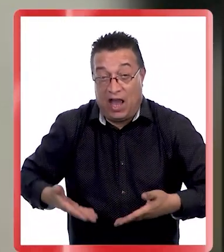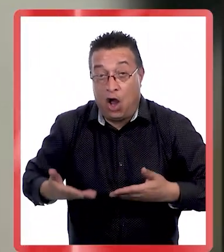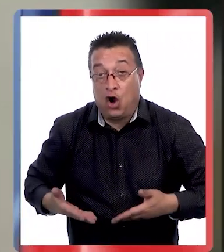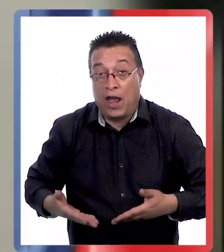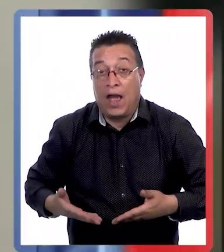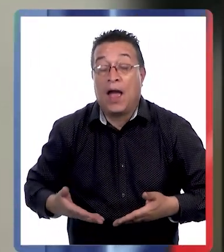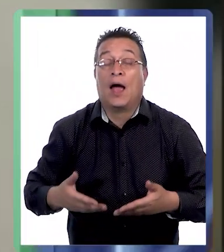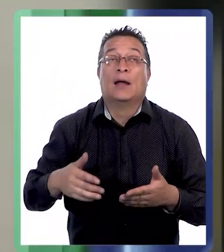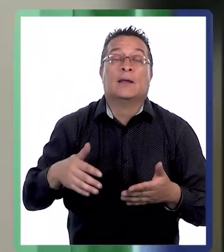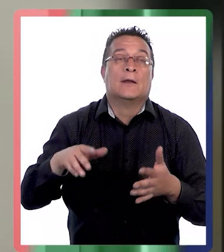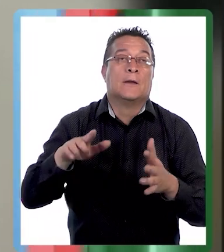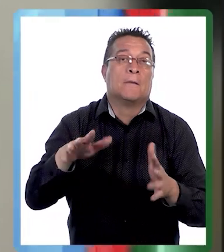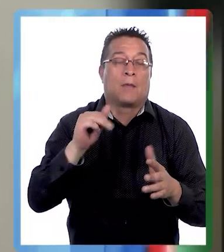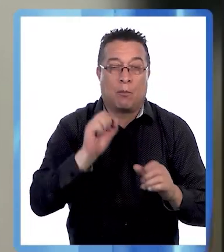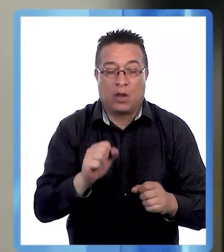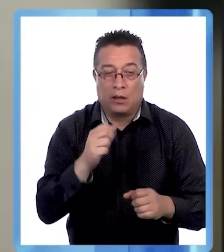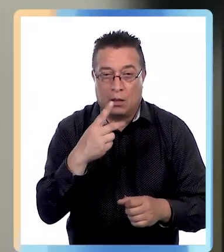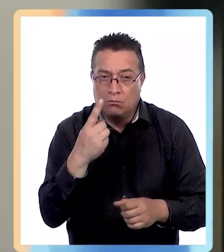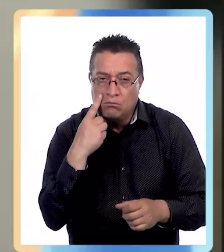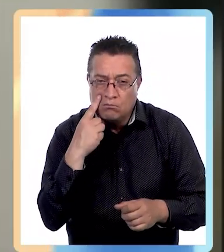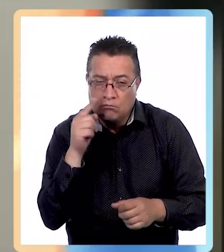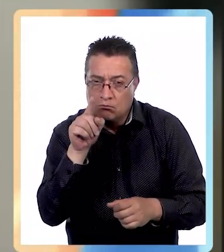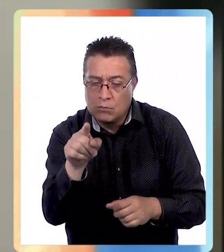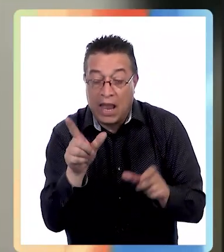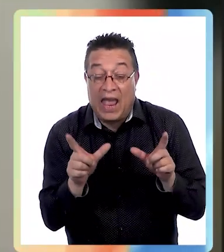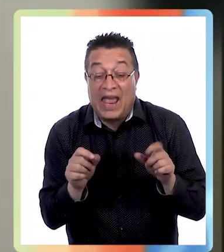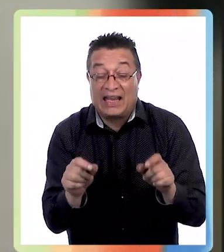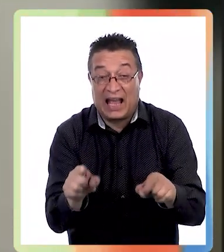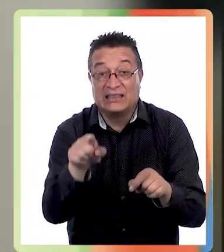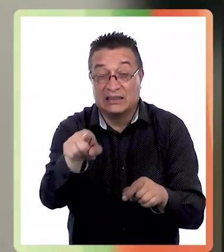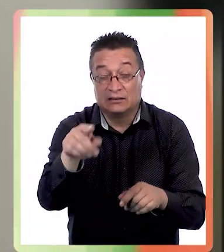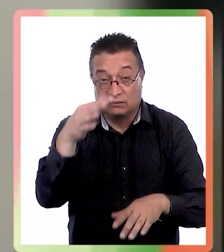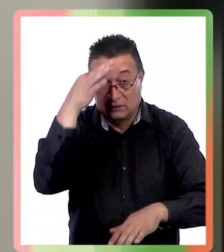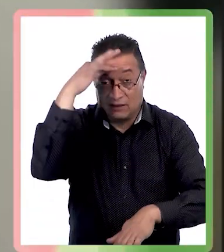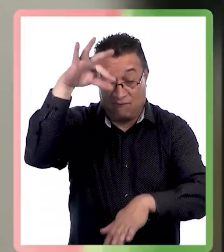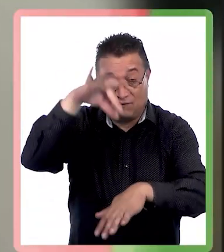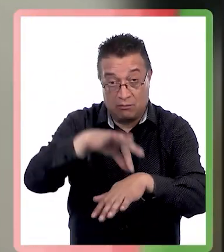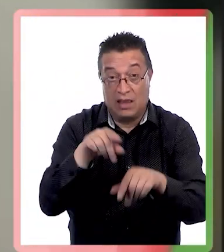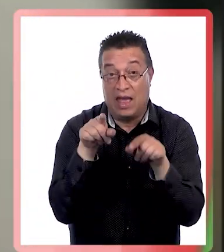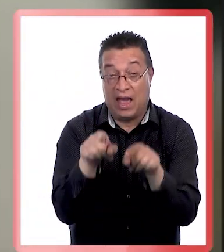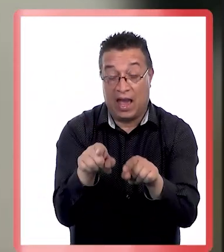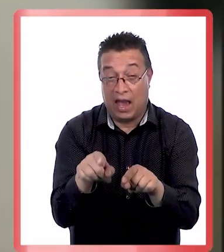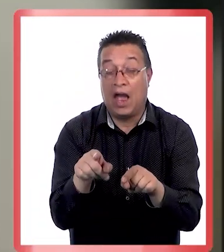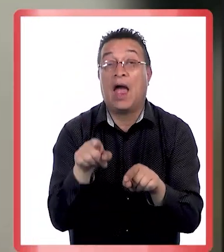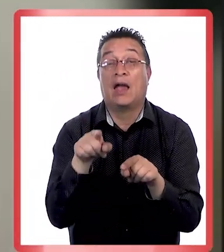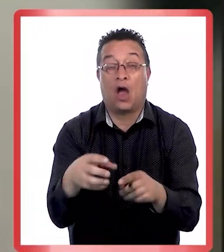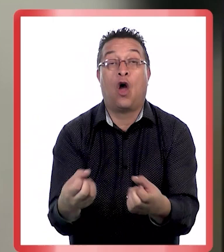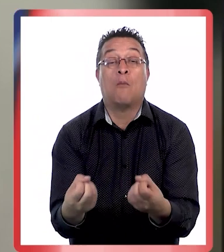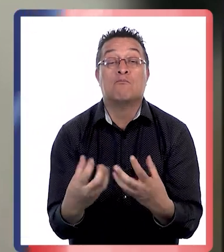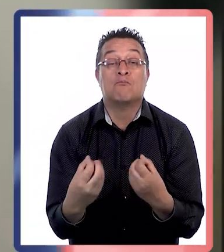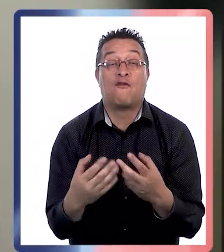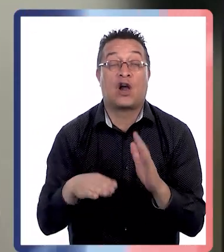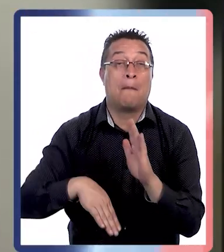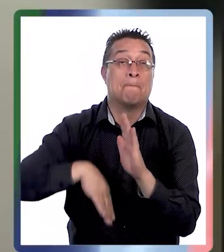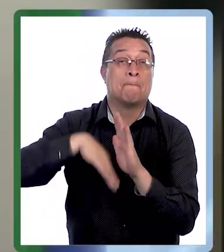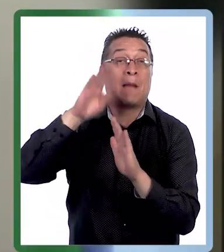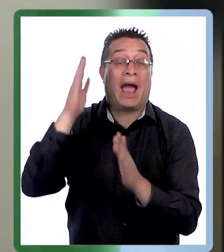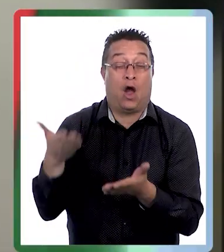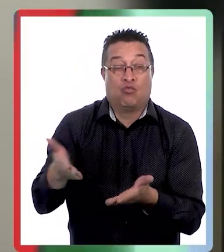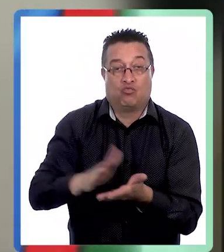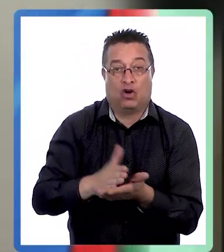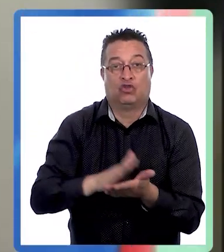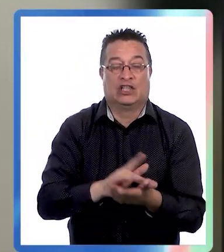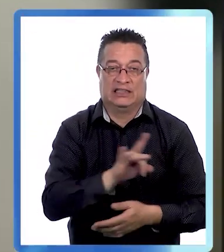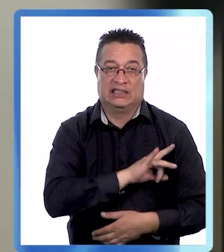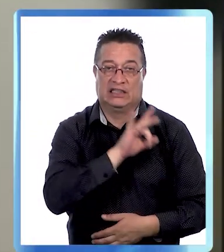es reconocer el cáncer como una patología que está causando la mayor cantidad de muertes en el